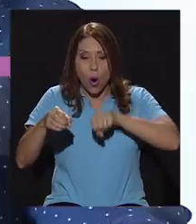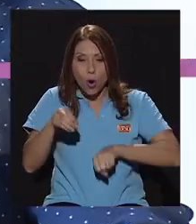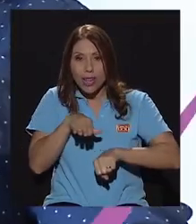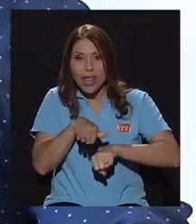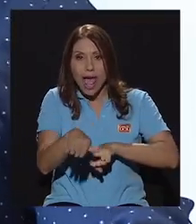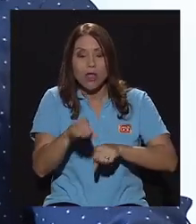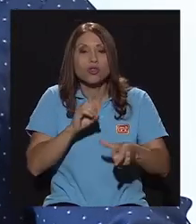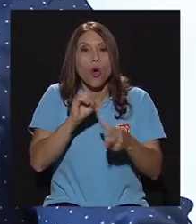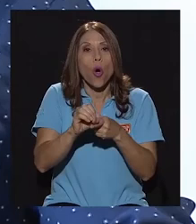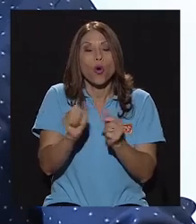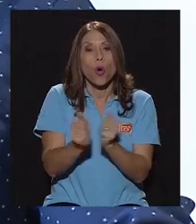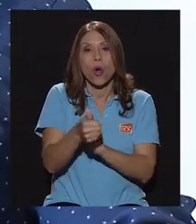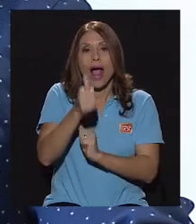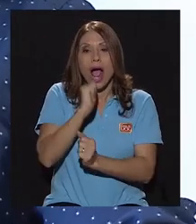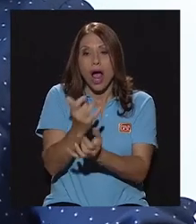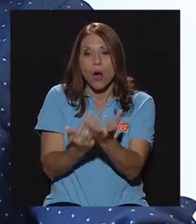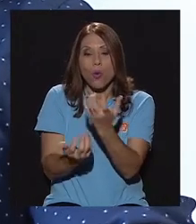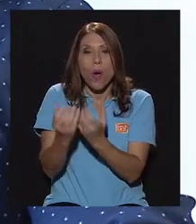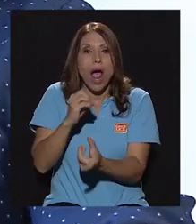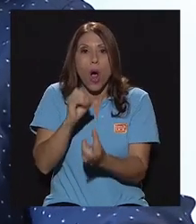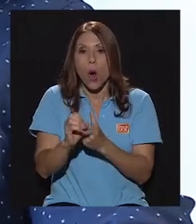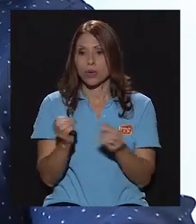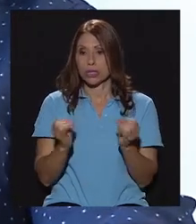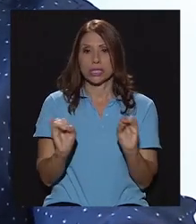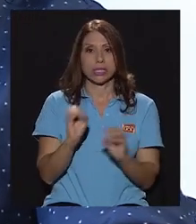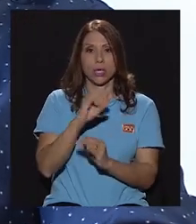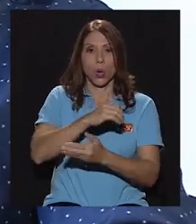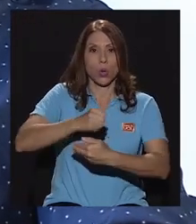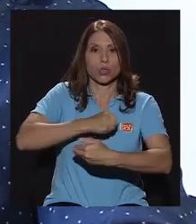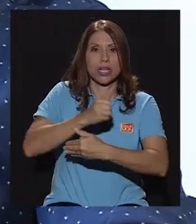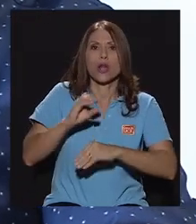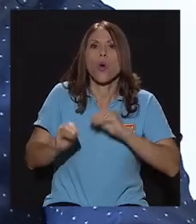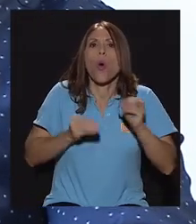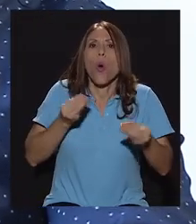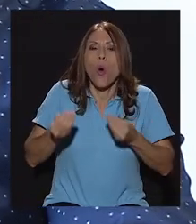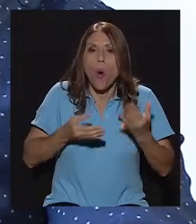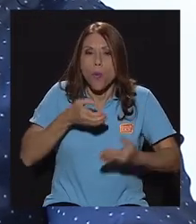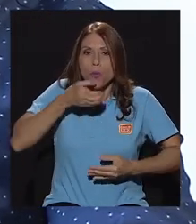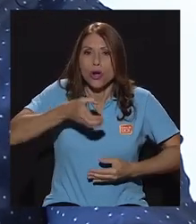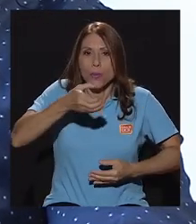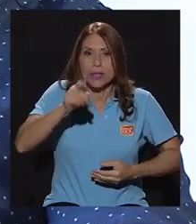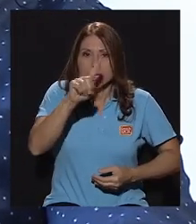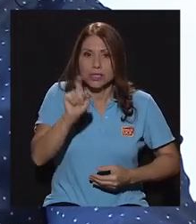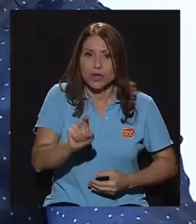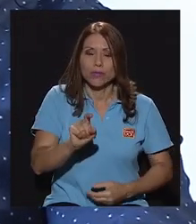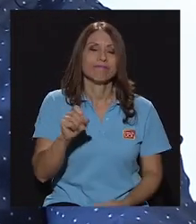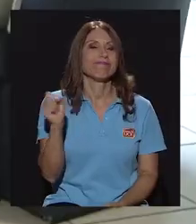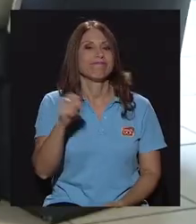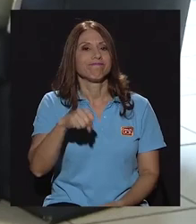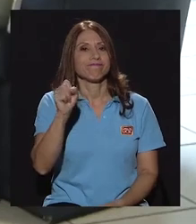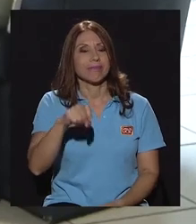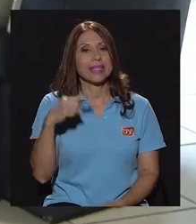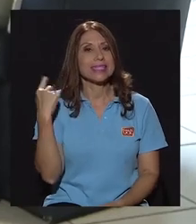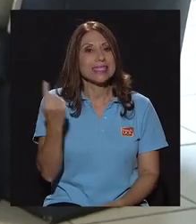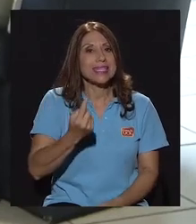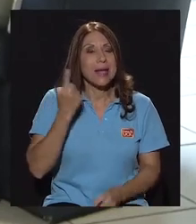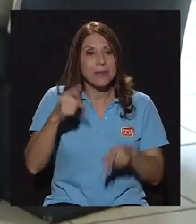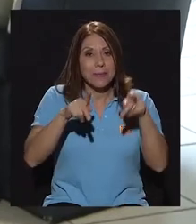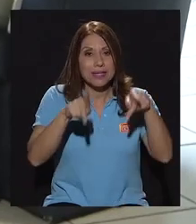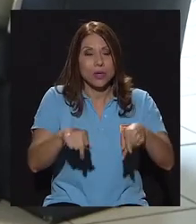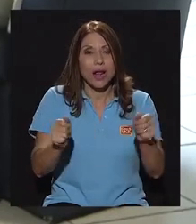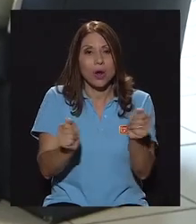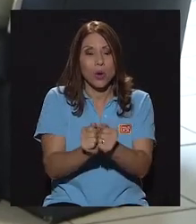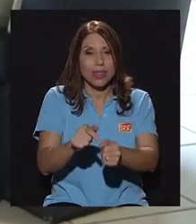crudos, ¿hay recomendaciones específicas en el paciente diabético? Sí, claro, por supuesto. Siempre vamos a querer que la persona